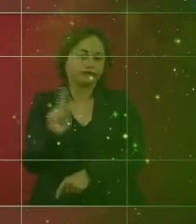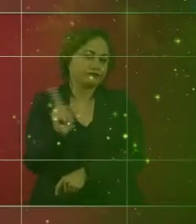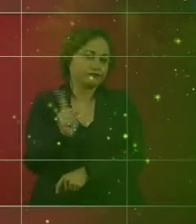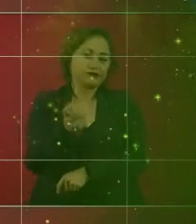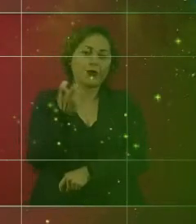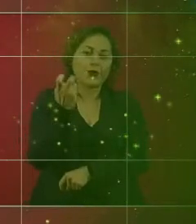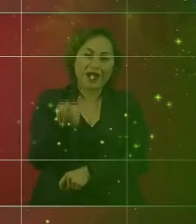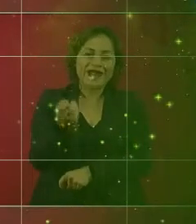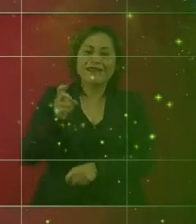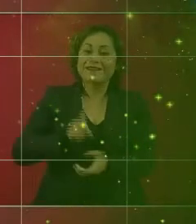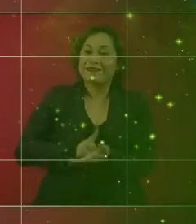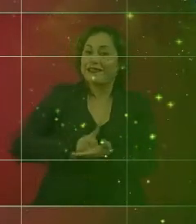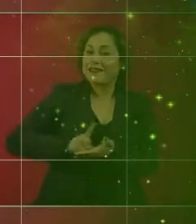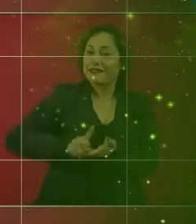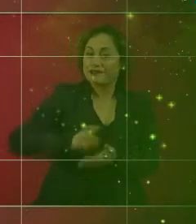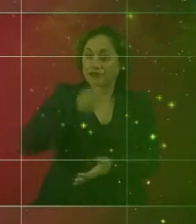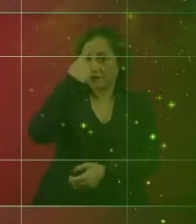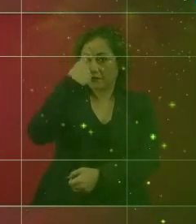Entonces, eso es